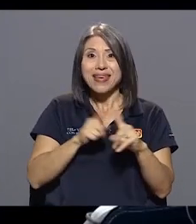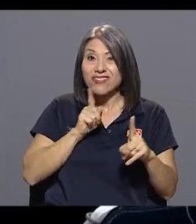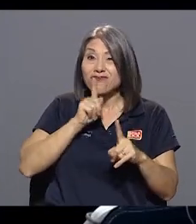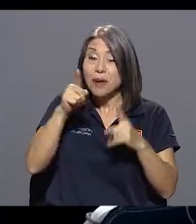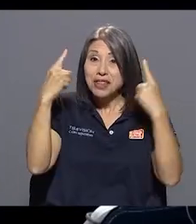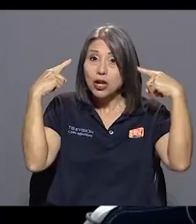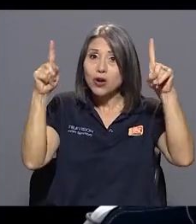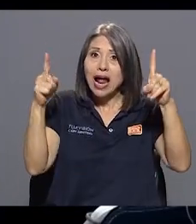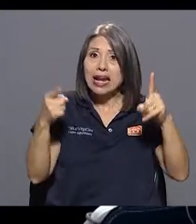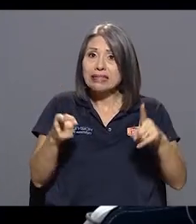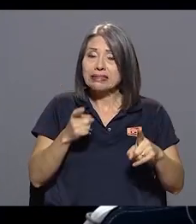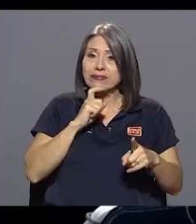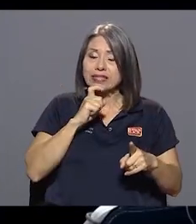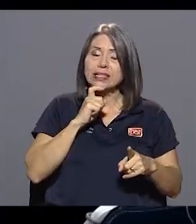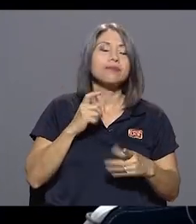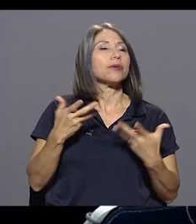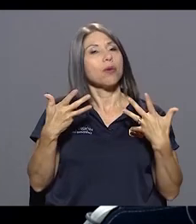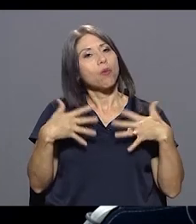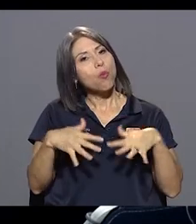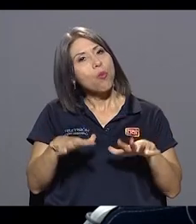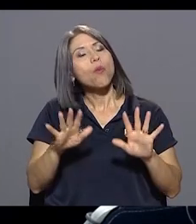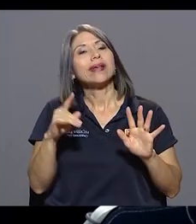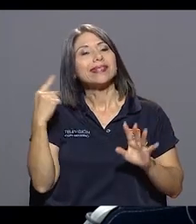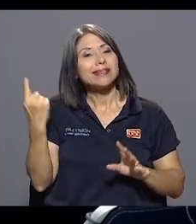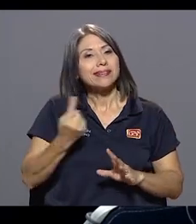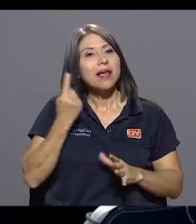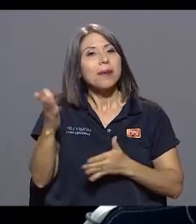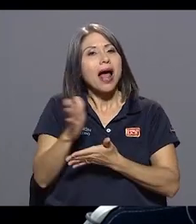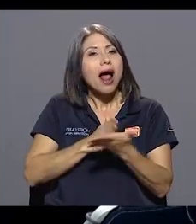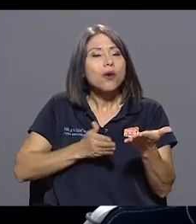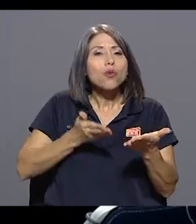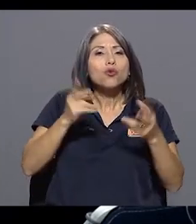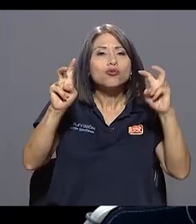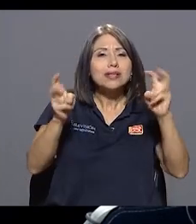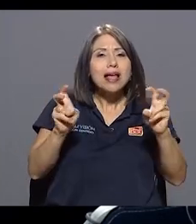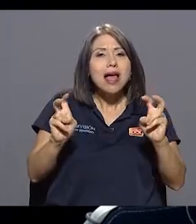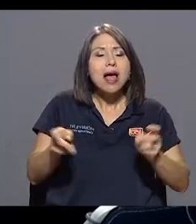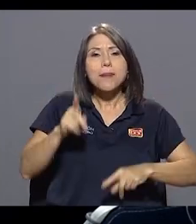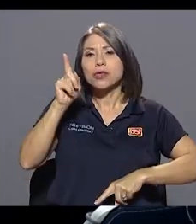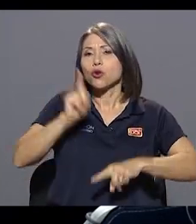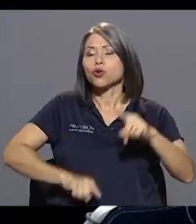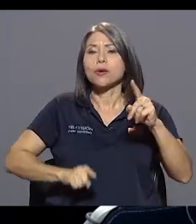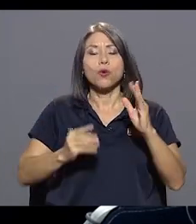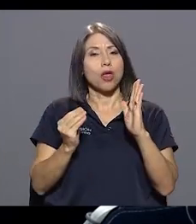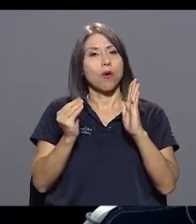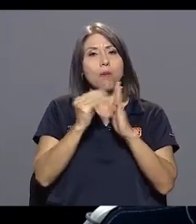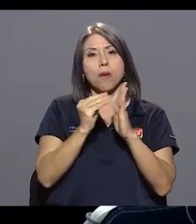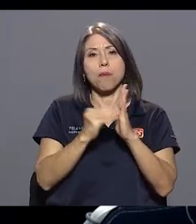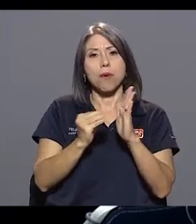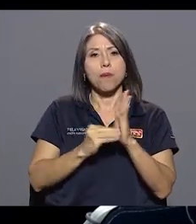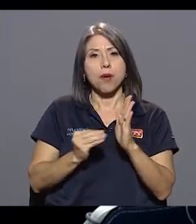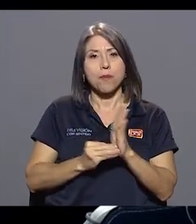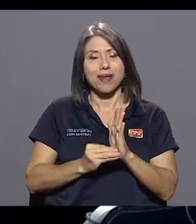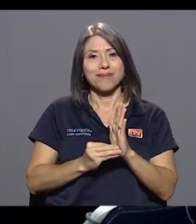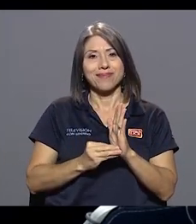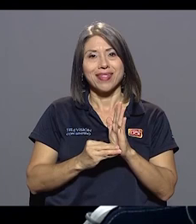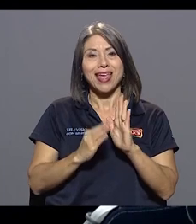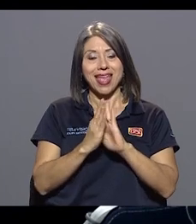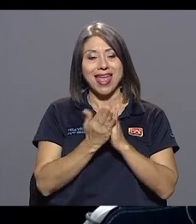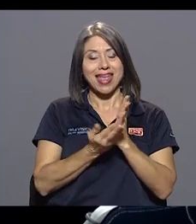quedaron asuntos que no pudieron ser, digamos, negociados o abordados en esa convención colectiva. ¿Cómo, cuáles?